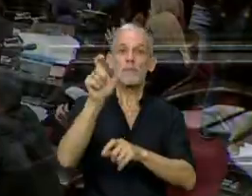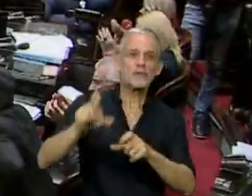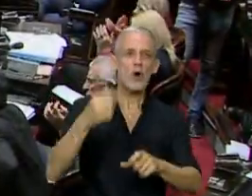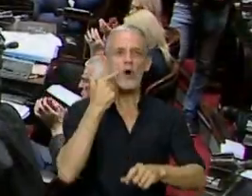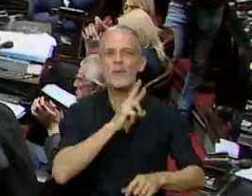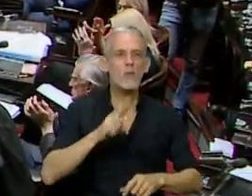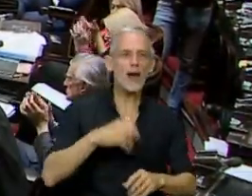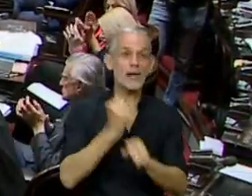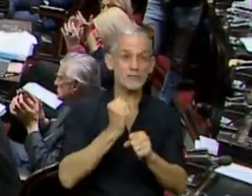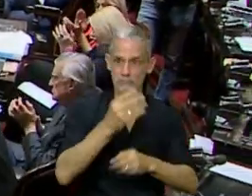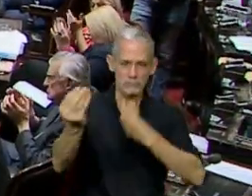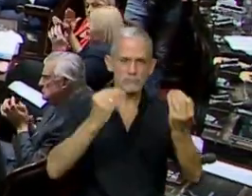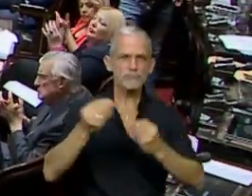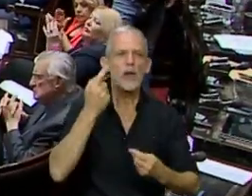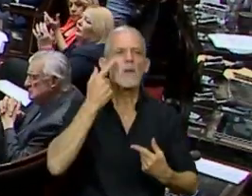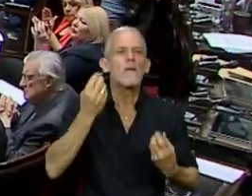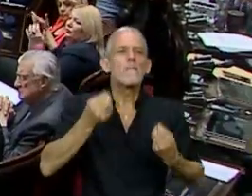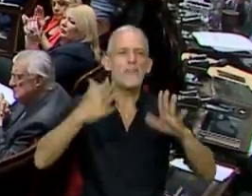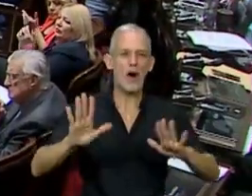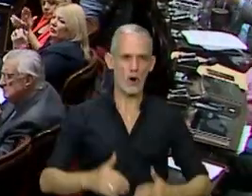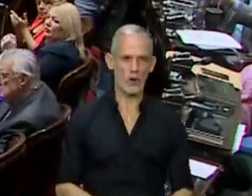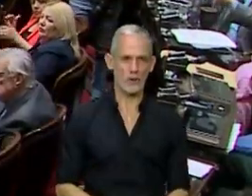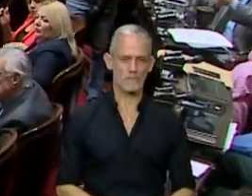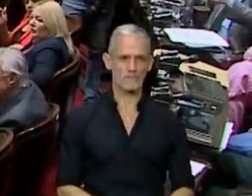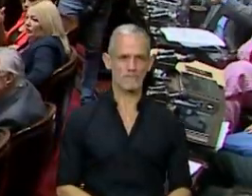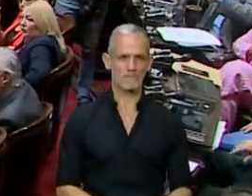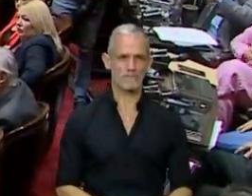argentinos y argentinas que viven mejor.